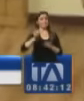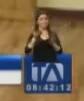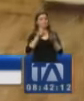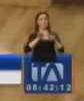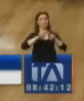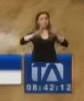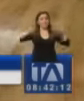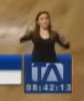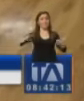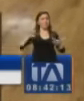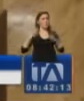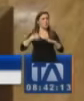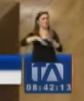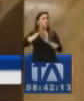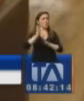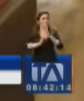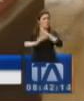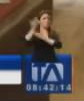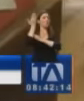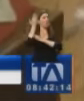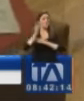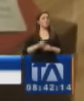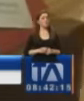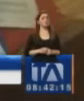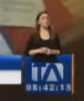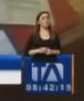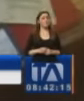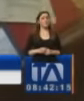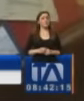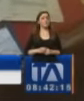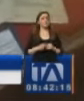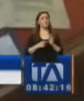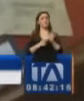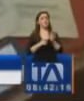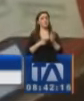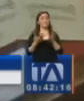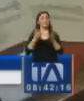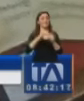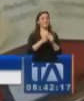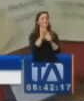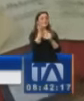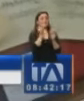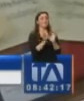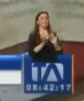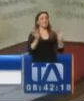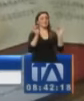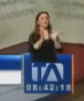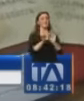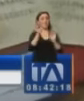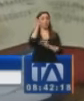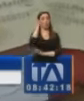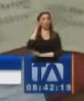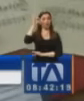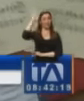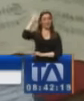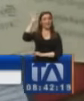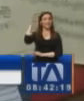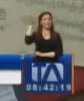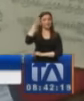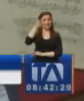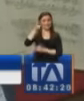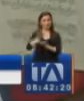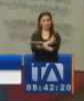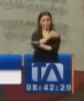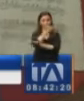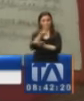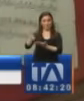todo histórica. Entonces tenemos un ejemplar de la primera edición en Francia de la música